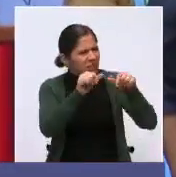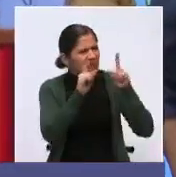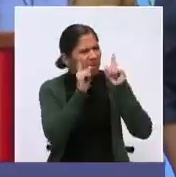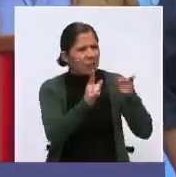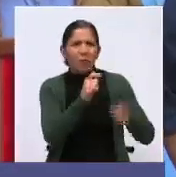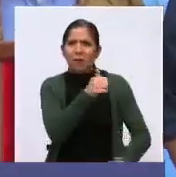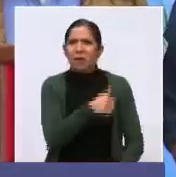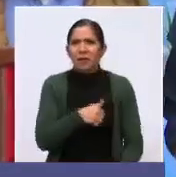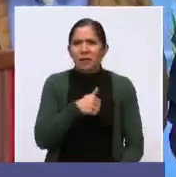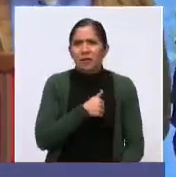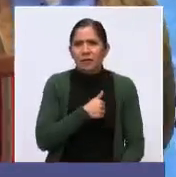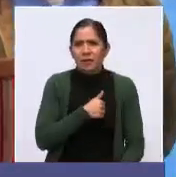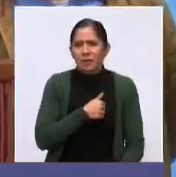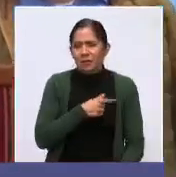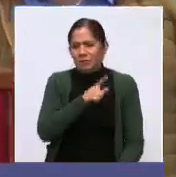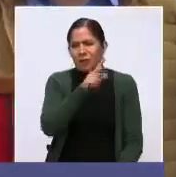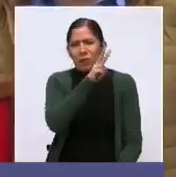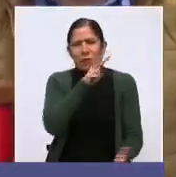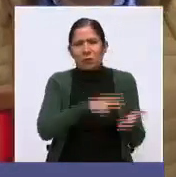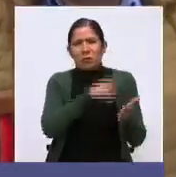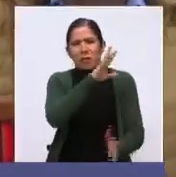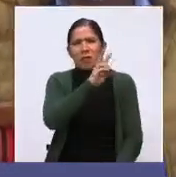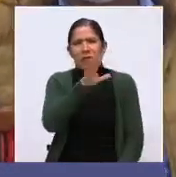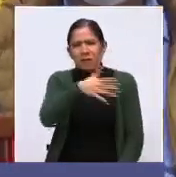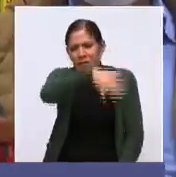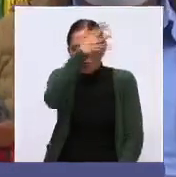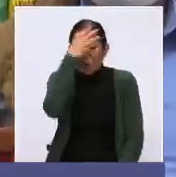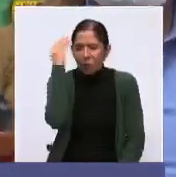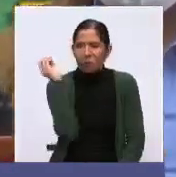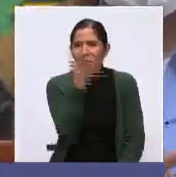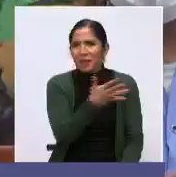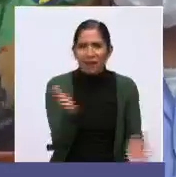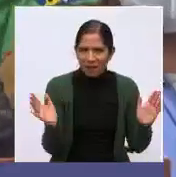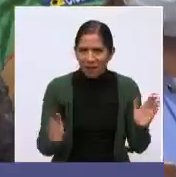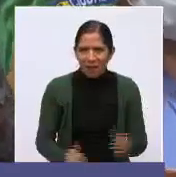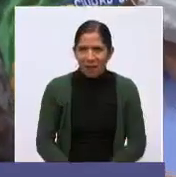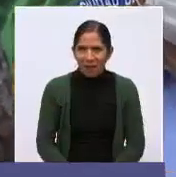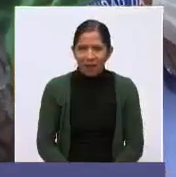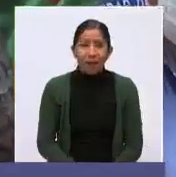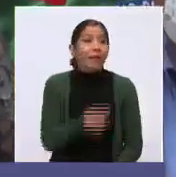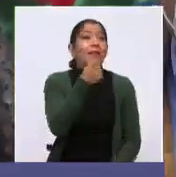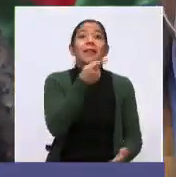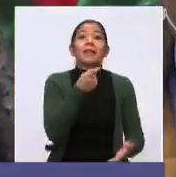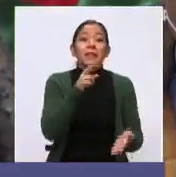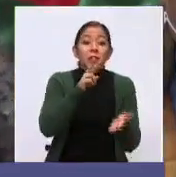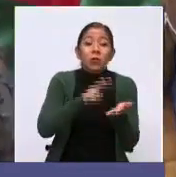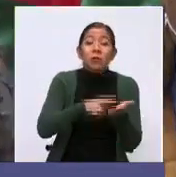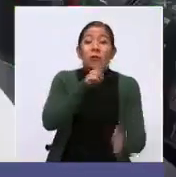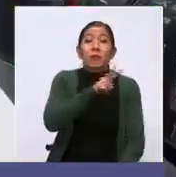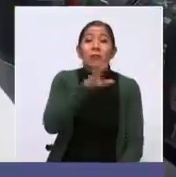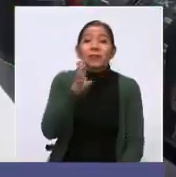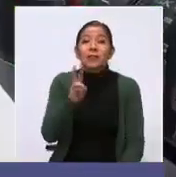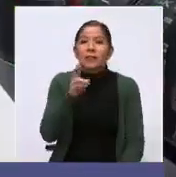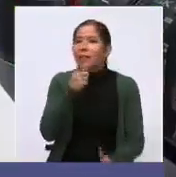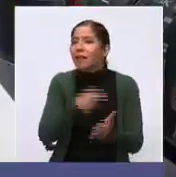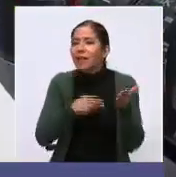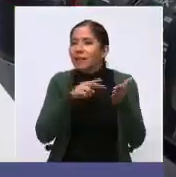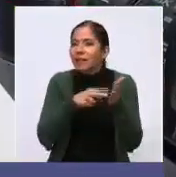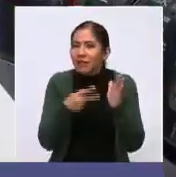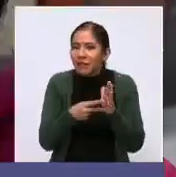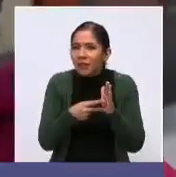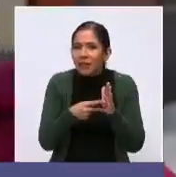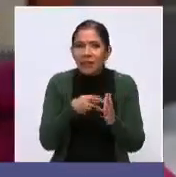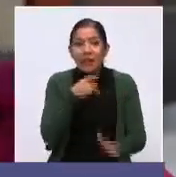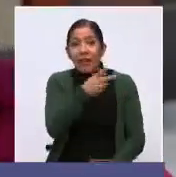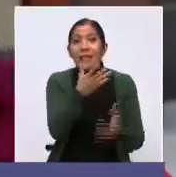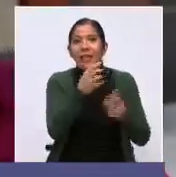actitud, tiene que olvidarse del 2026. ¿Qué quiere decir 2026? O sea, están queriendo llevar como candidata,